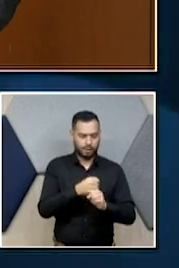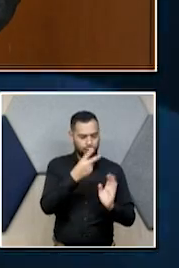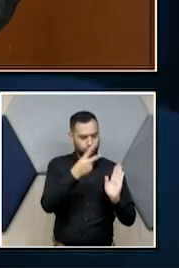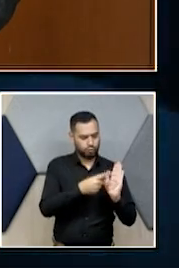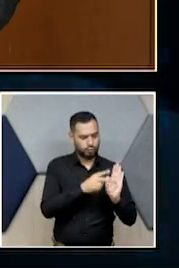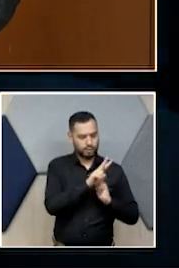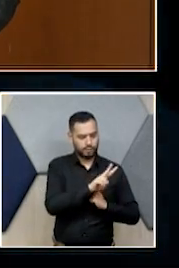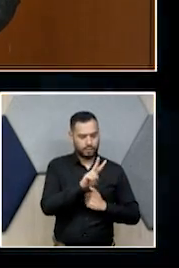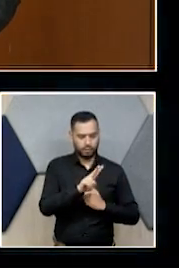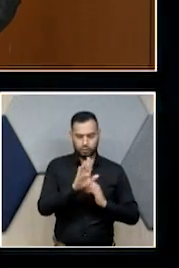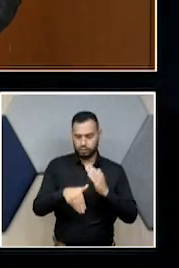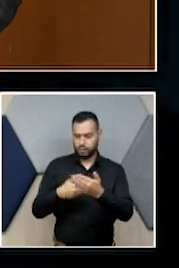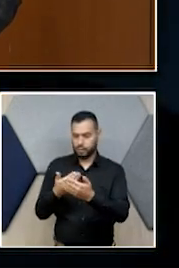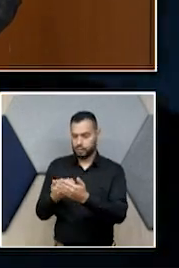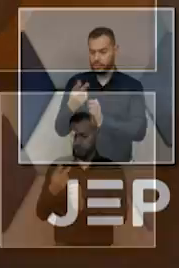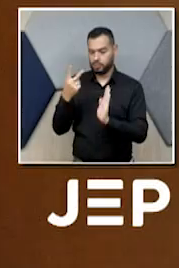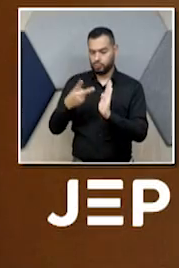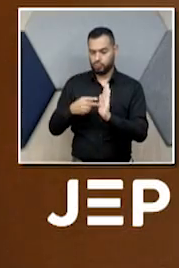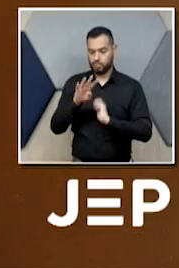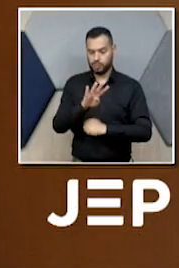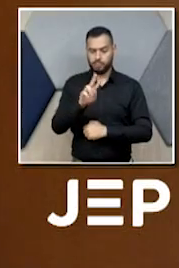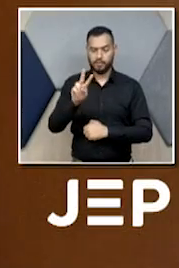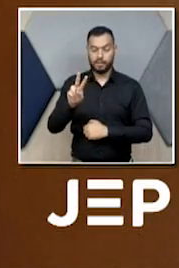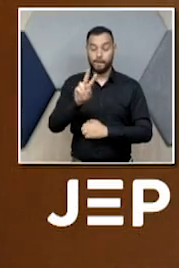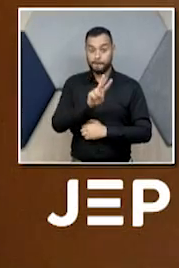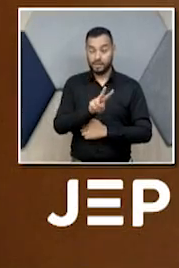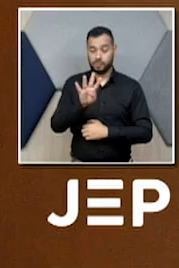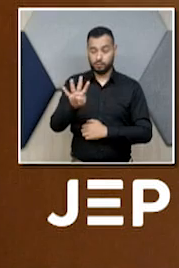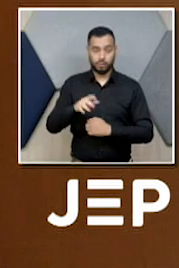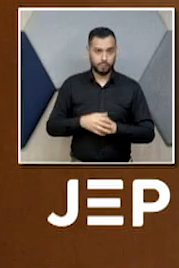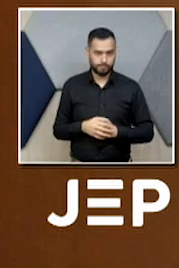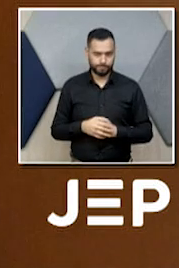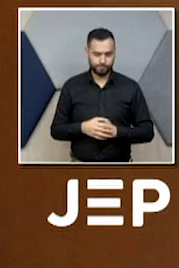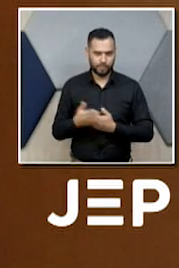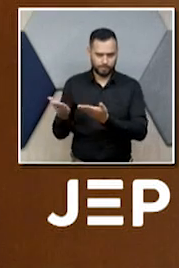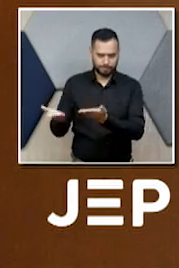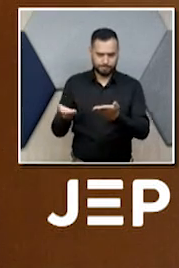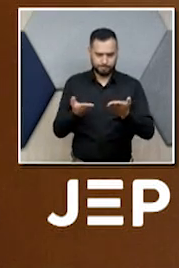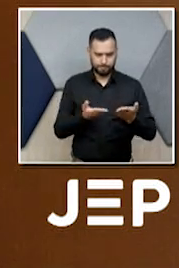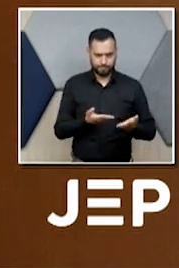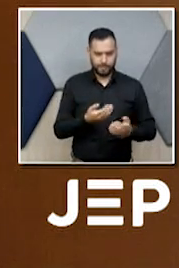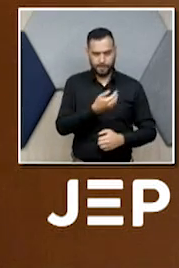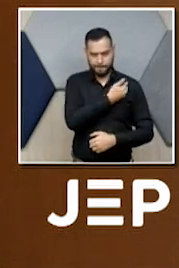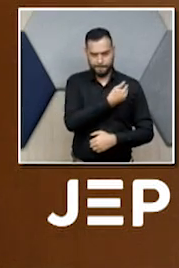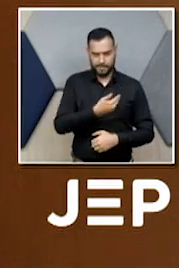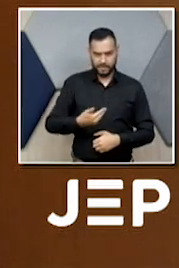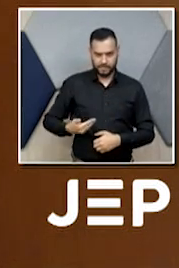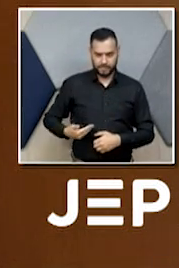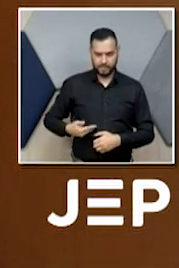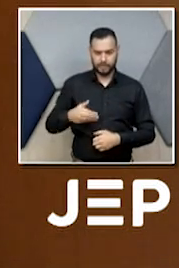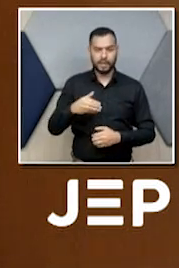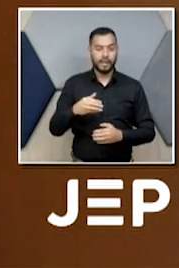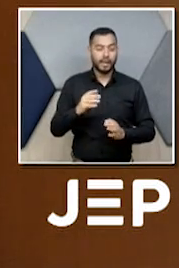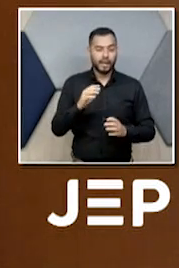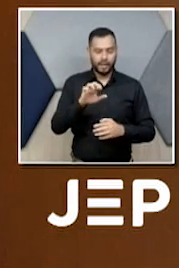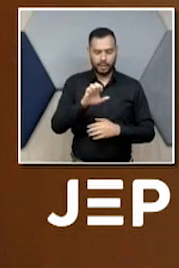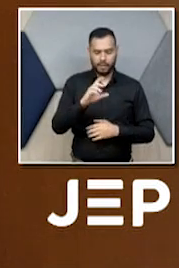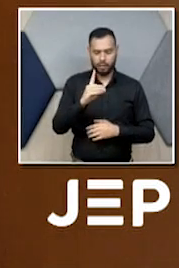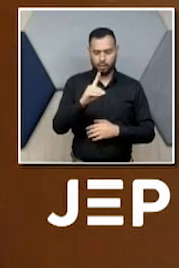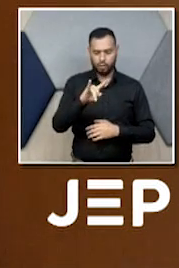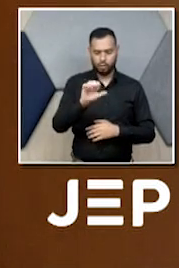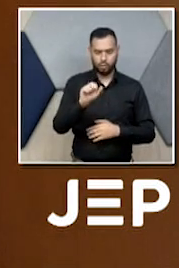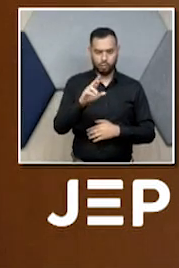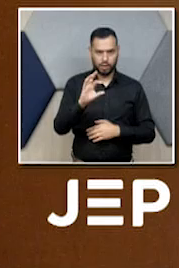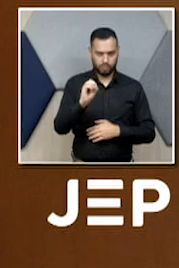2022-2024. A continuación, el magistrado Eduardo Cifuentes Muñoz procederá a dar lectura al juramento de